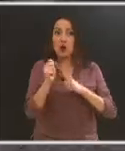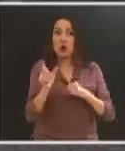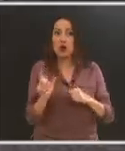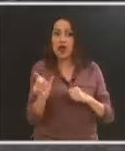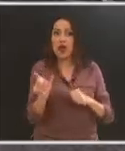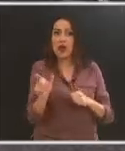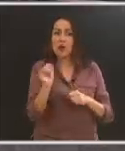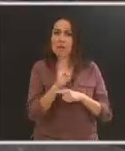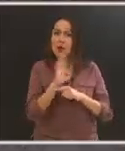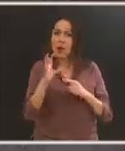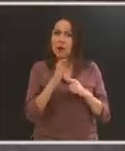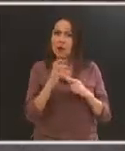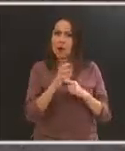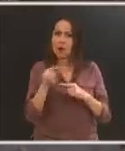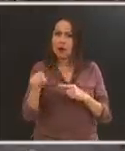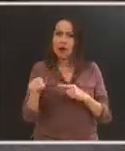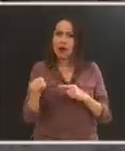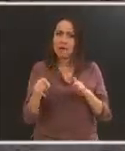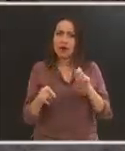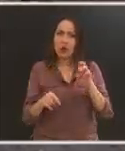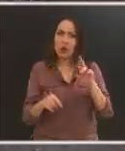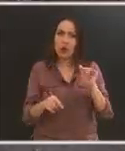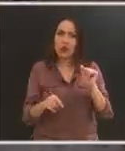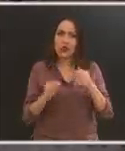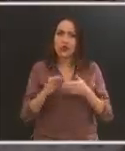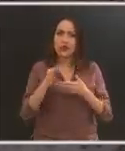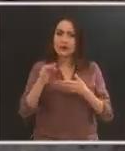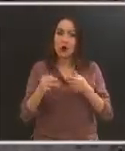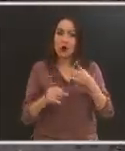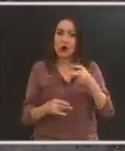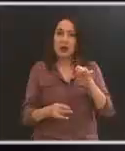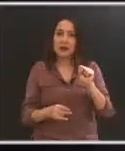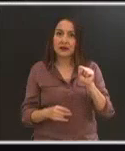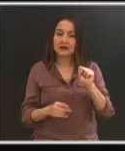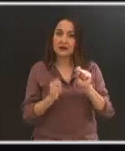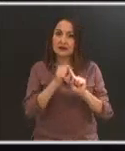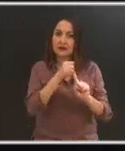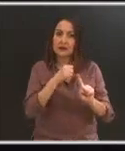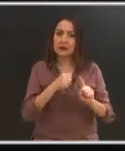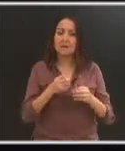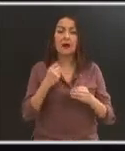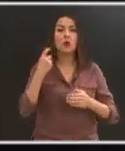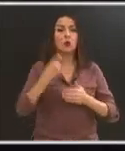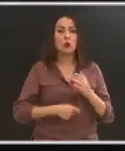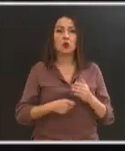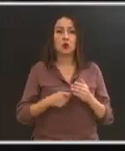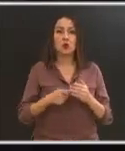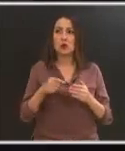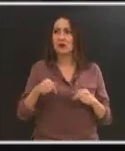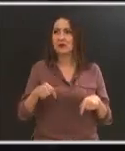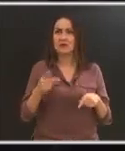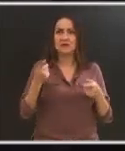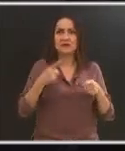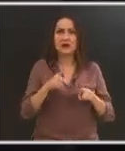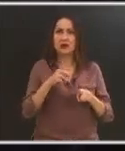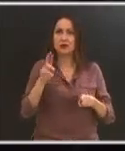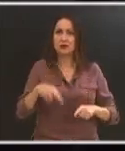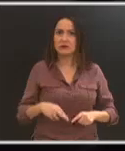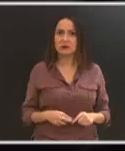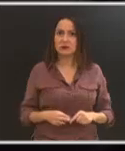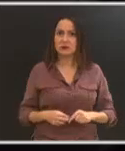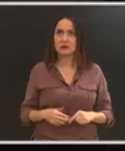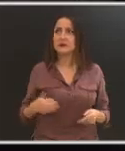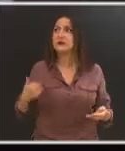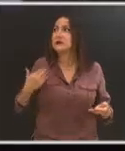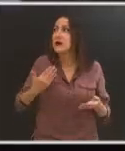automático del Banco Popular en la comunidad de La Victoria, en el distrito de Horquetas de Sarapiquí. Lo más duro que está pasando en Costa Rica, más donde